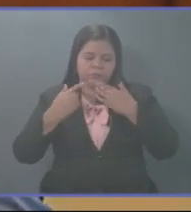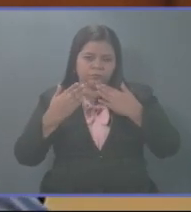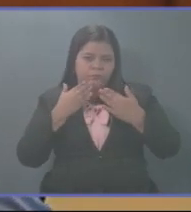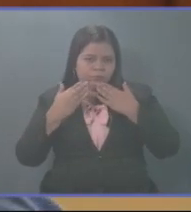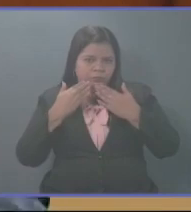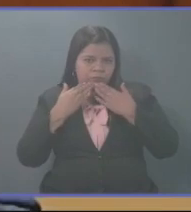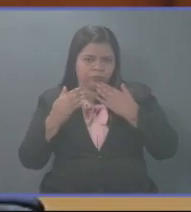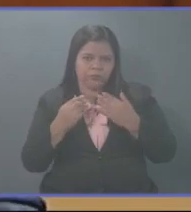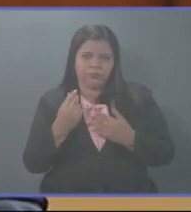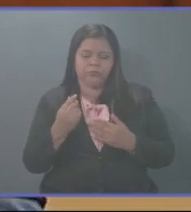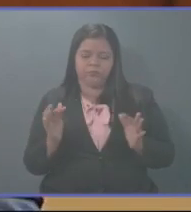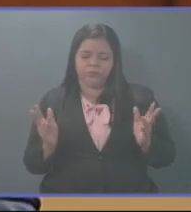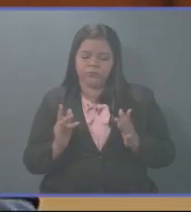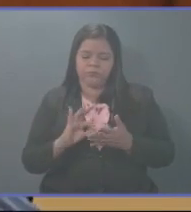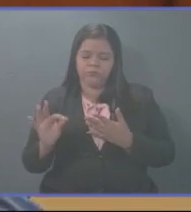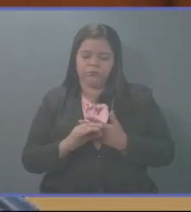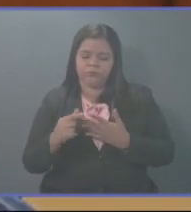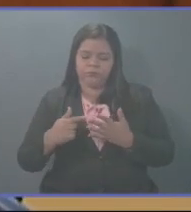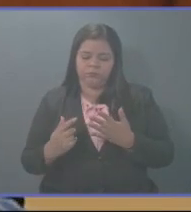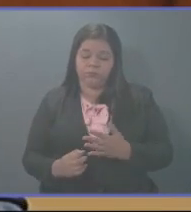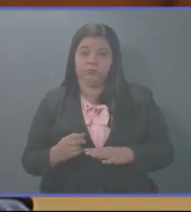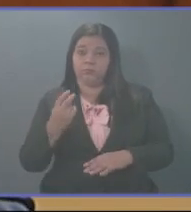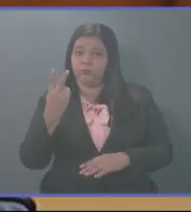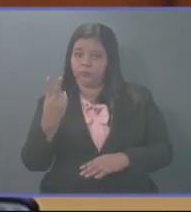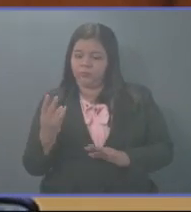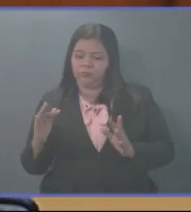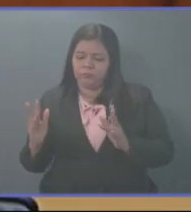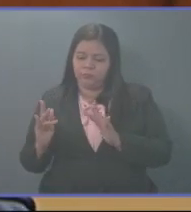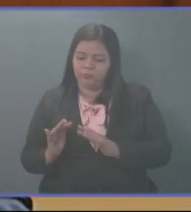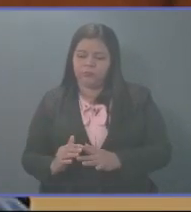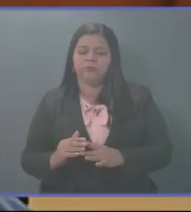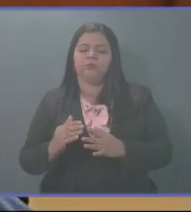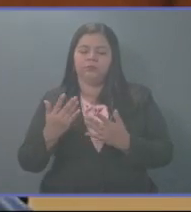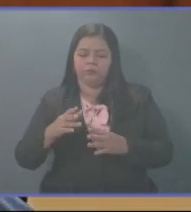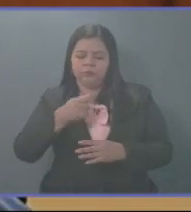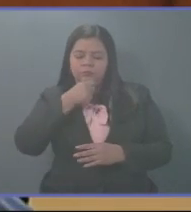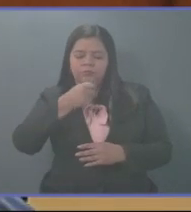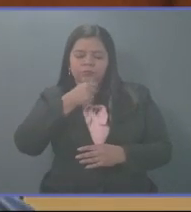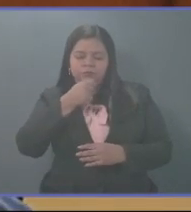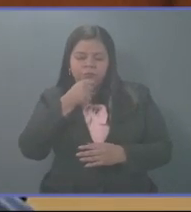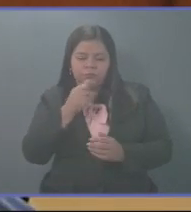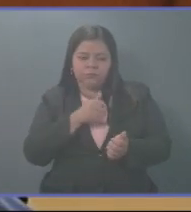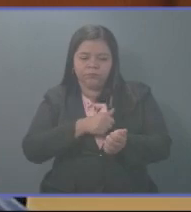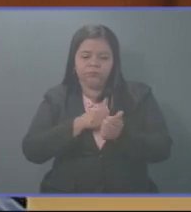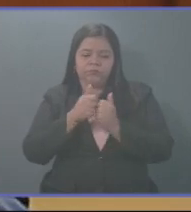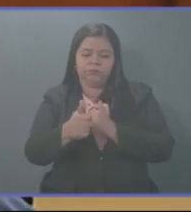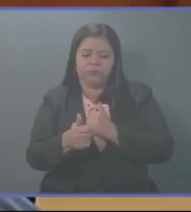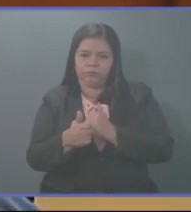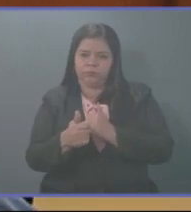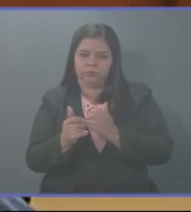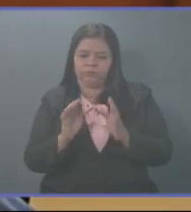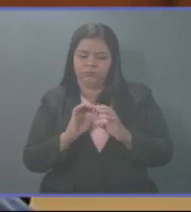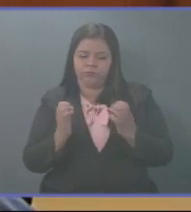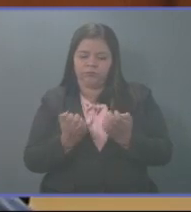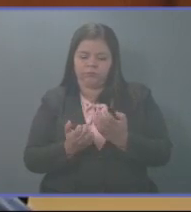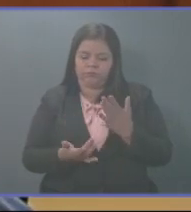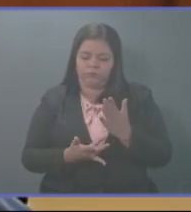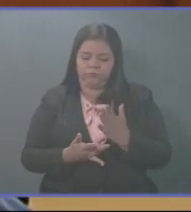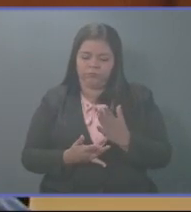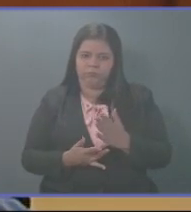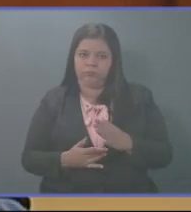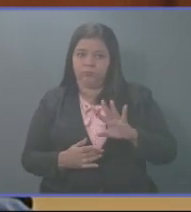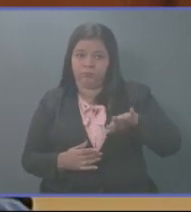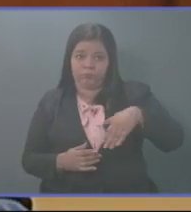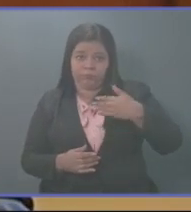En 2 sesiones se recibió informe del avance del trabajo del equipo técnico conformado y en las siguientes